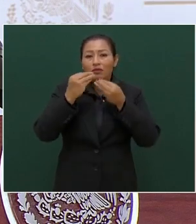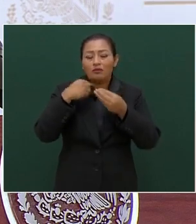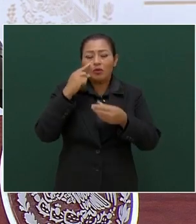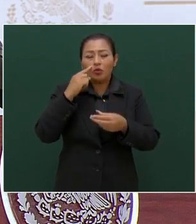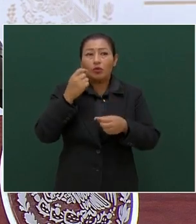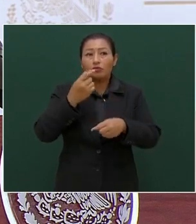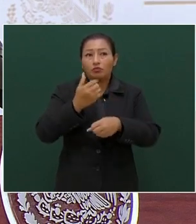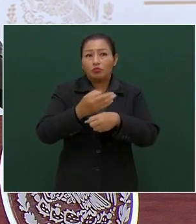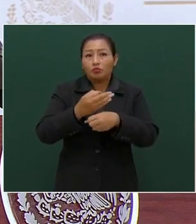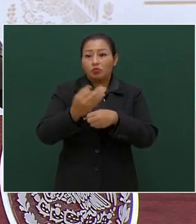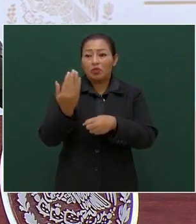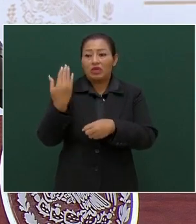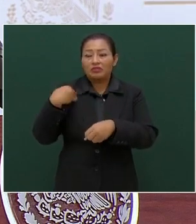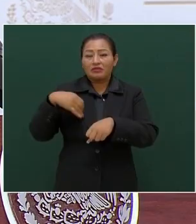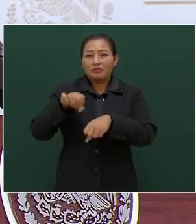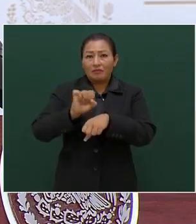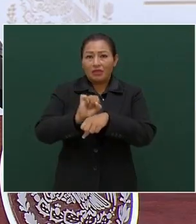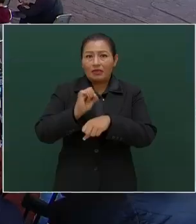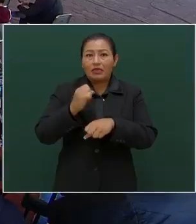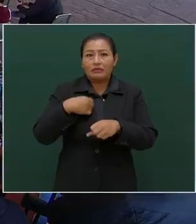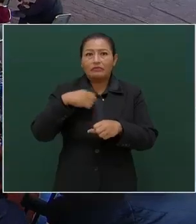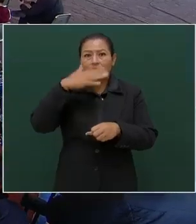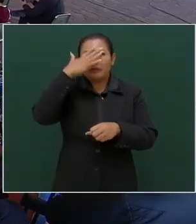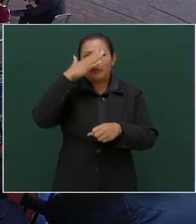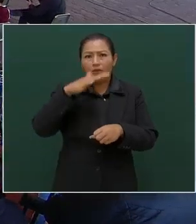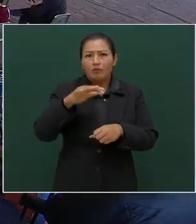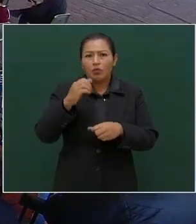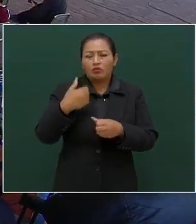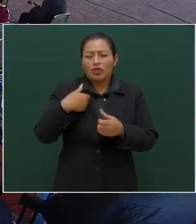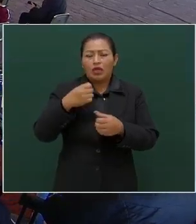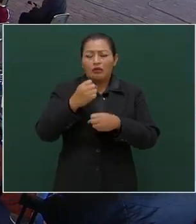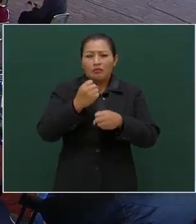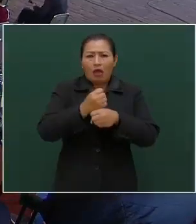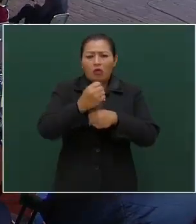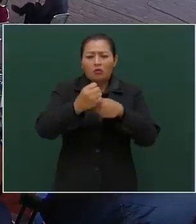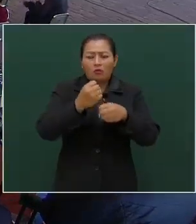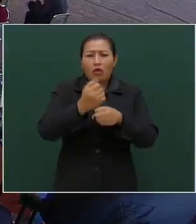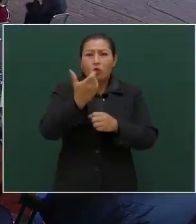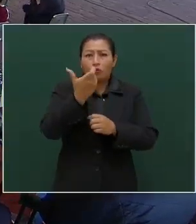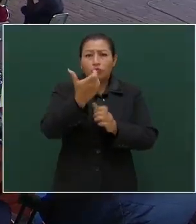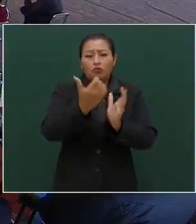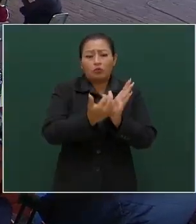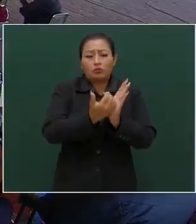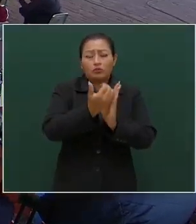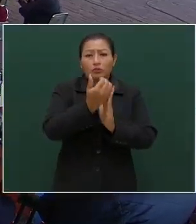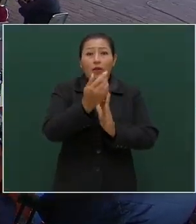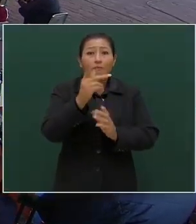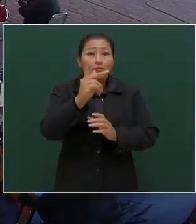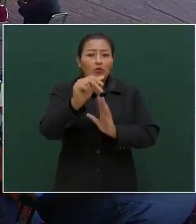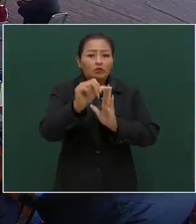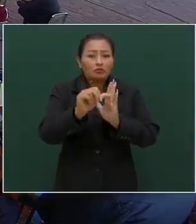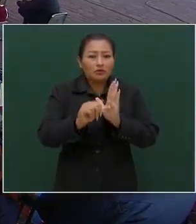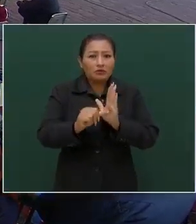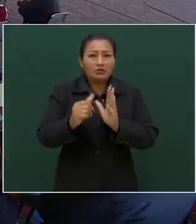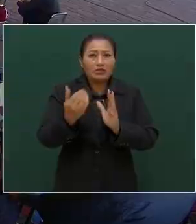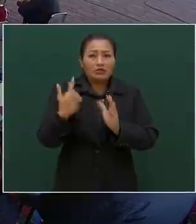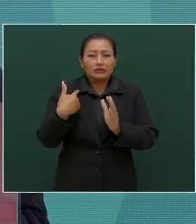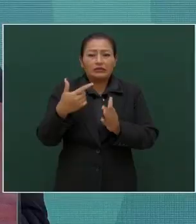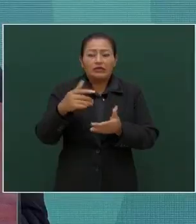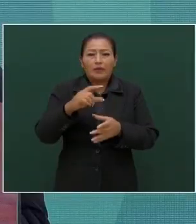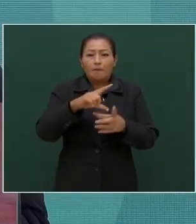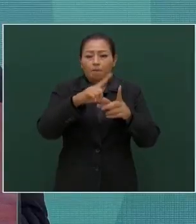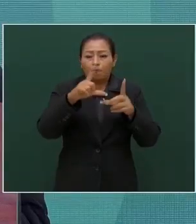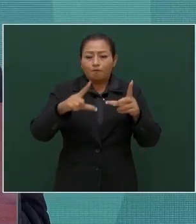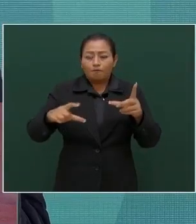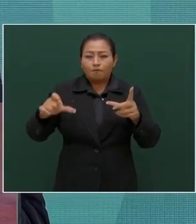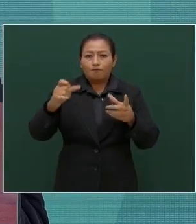venido mencionando en las últimas semanas, si bien la inflación en general ha venido cediendo desde hace ya varios meses, el Índice Nacional